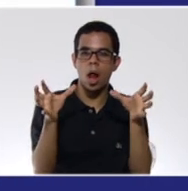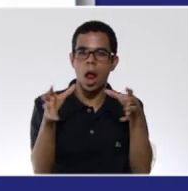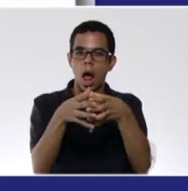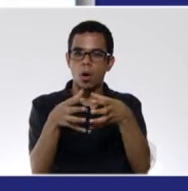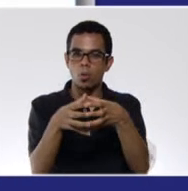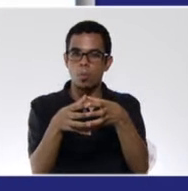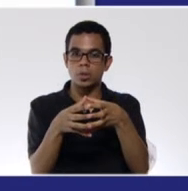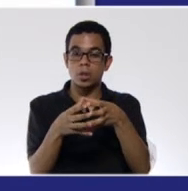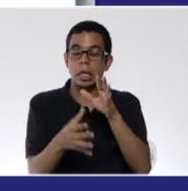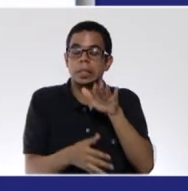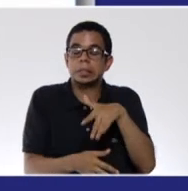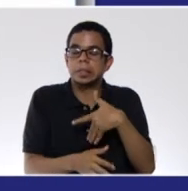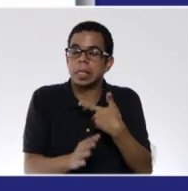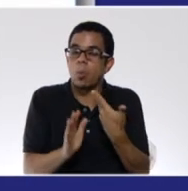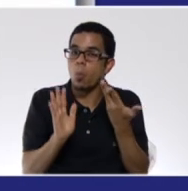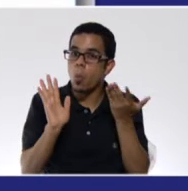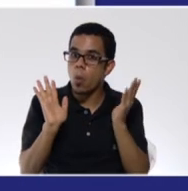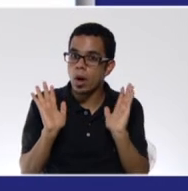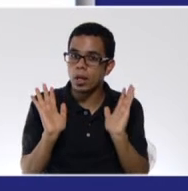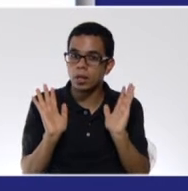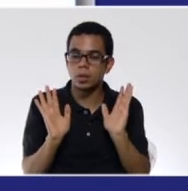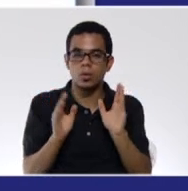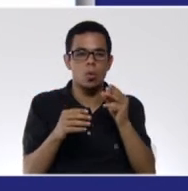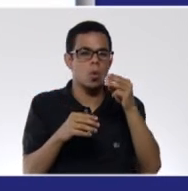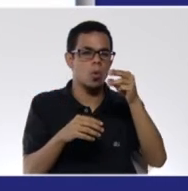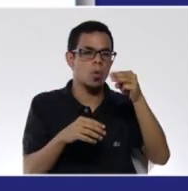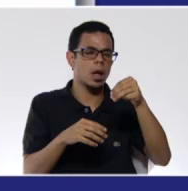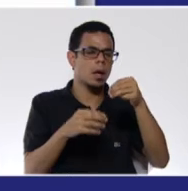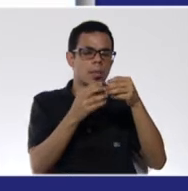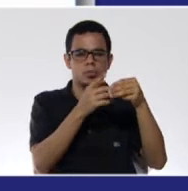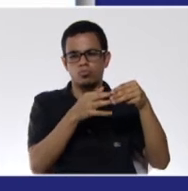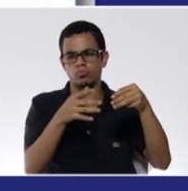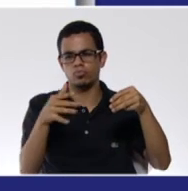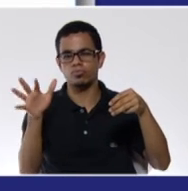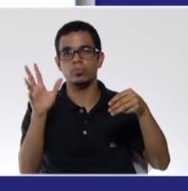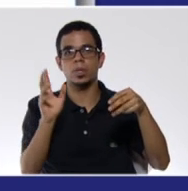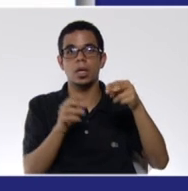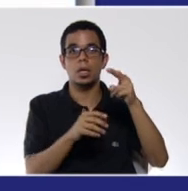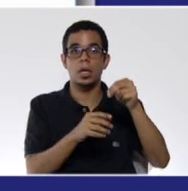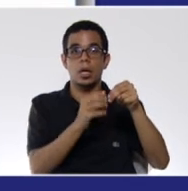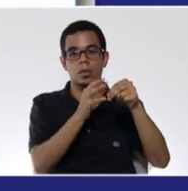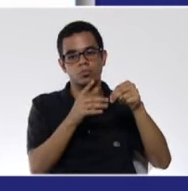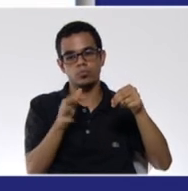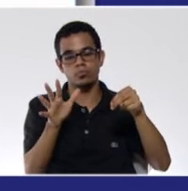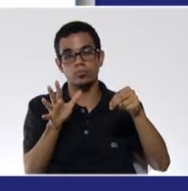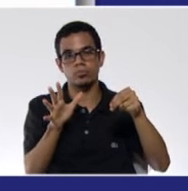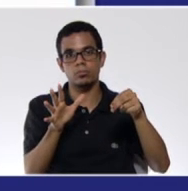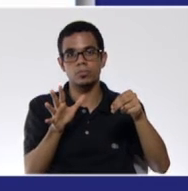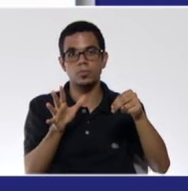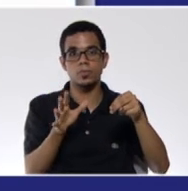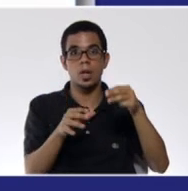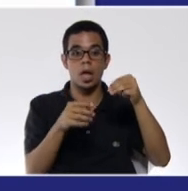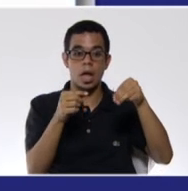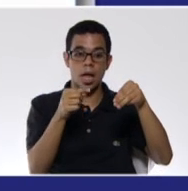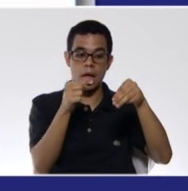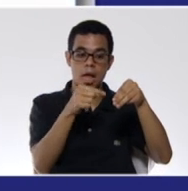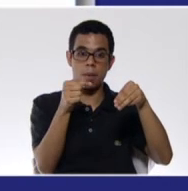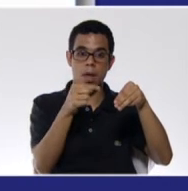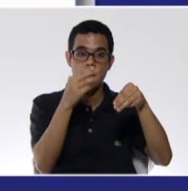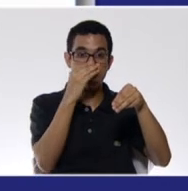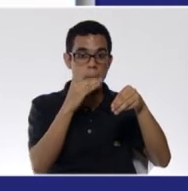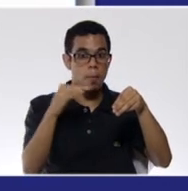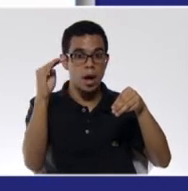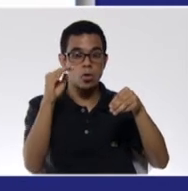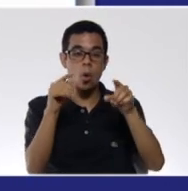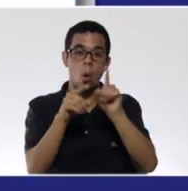que pueden hacerse con m elementos tomados de n en n, en donde m es mayor o igual